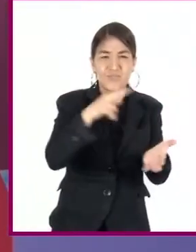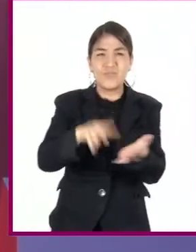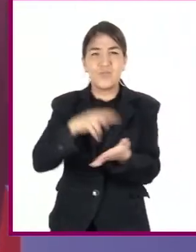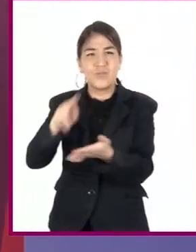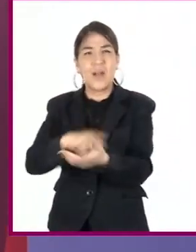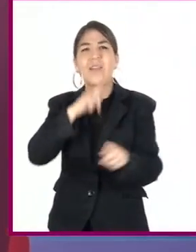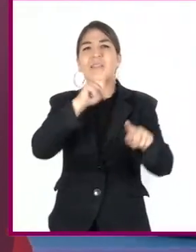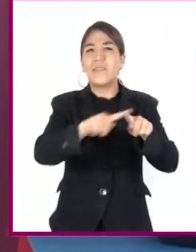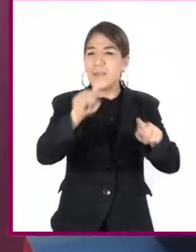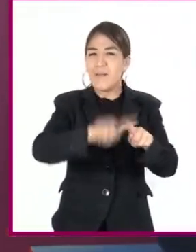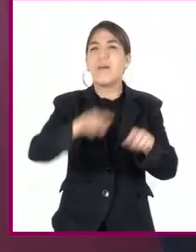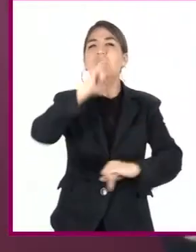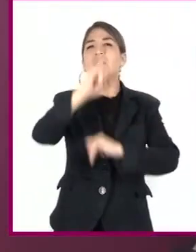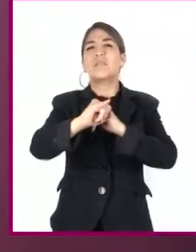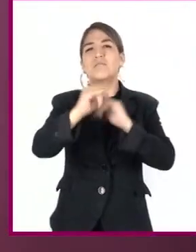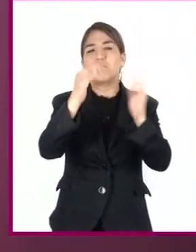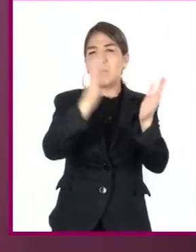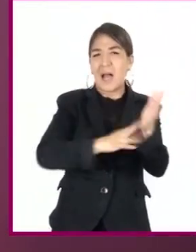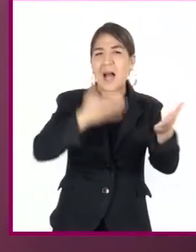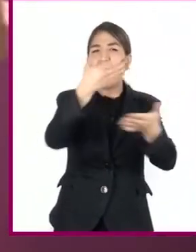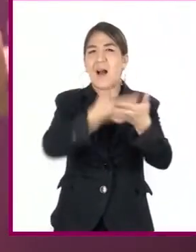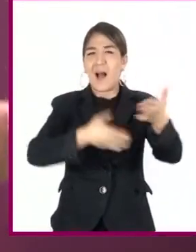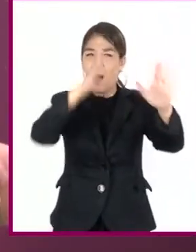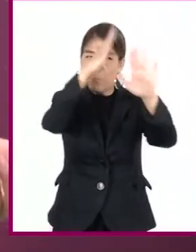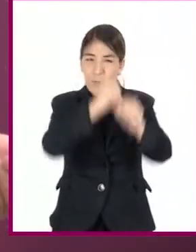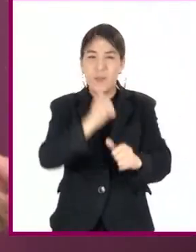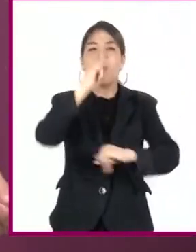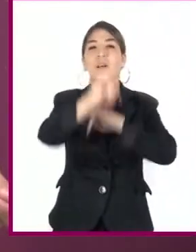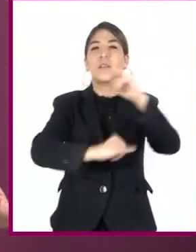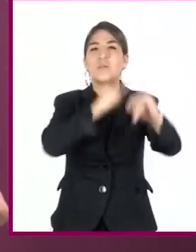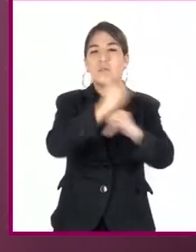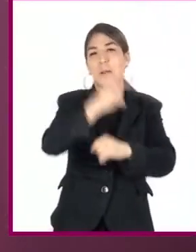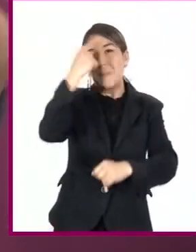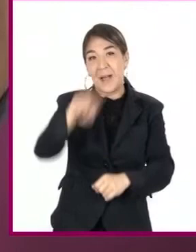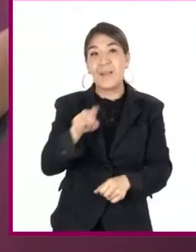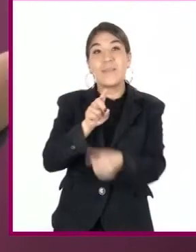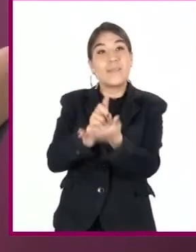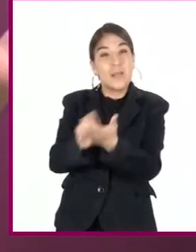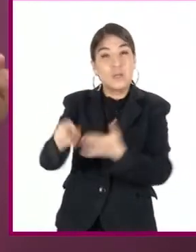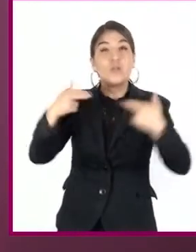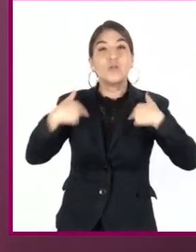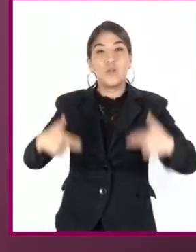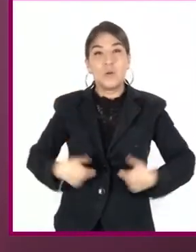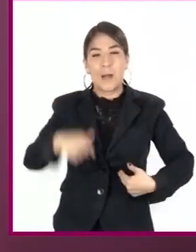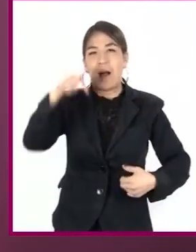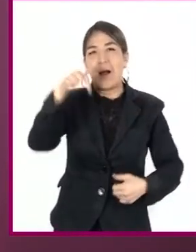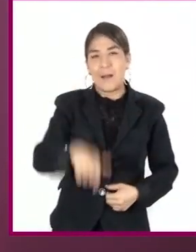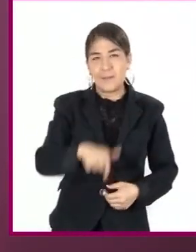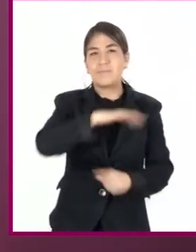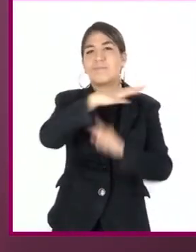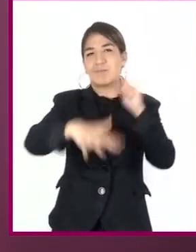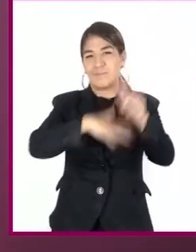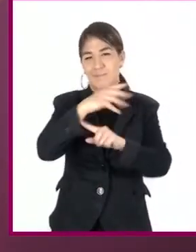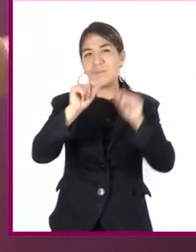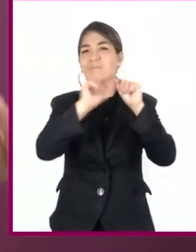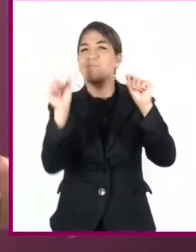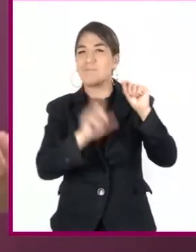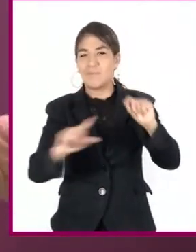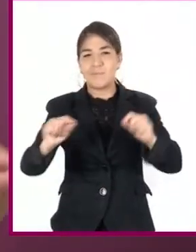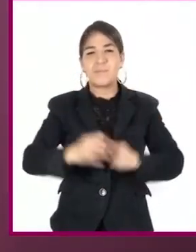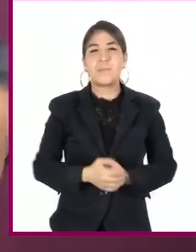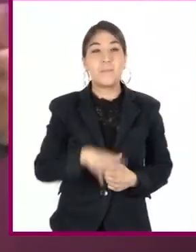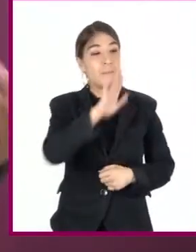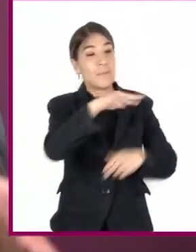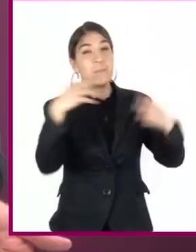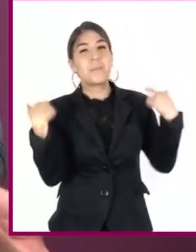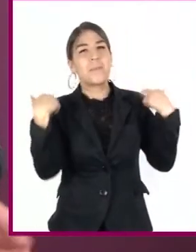instrumentos internacionales que dan soporte a los derechos humanos de las y los habitantes del país. Maestra